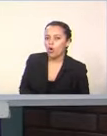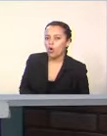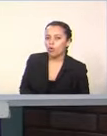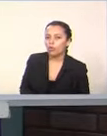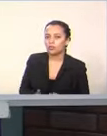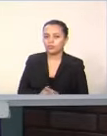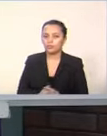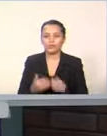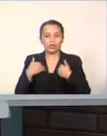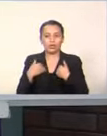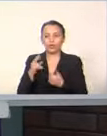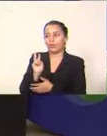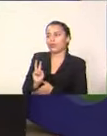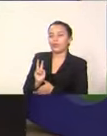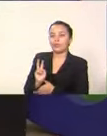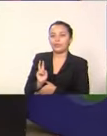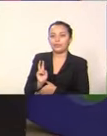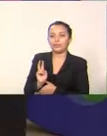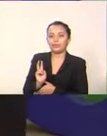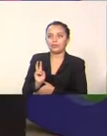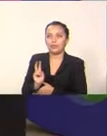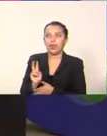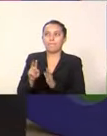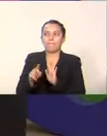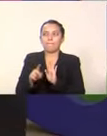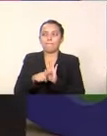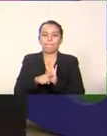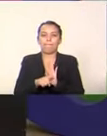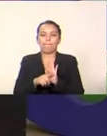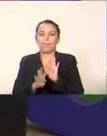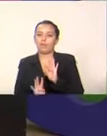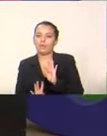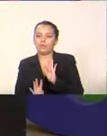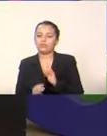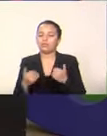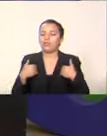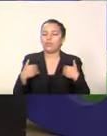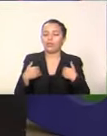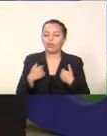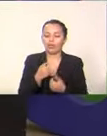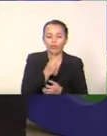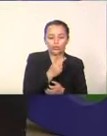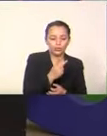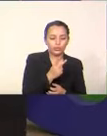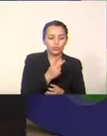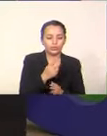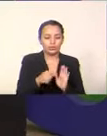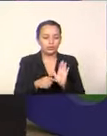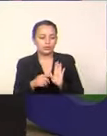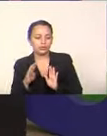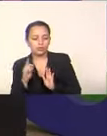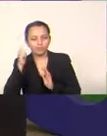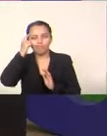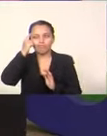quitar 4. Tengo 2 lapiceros y luego me quitan 4. No sé por